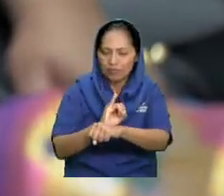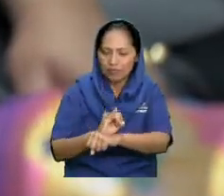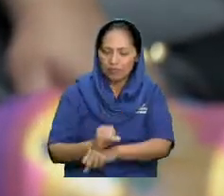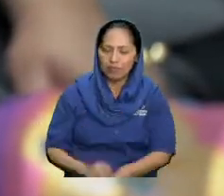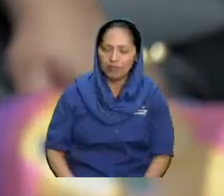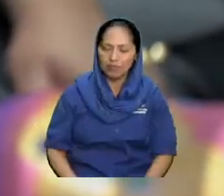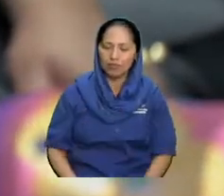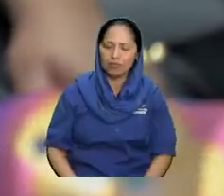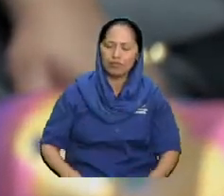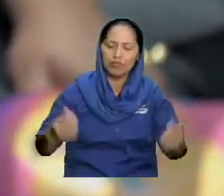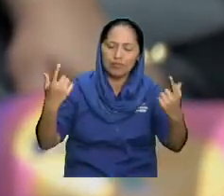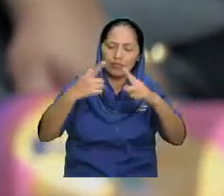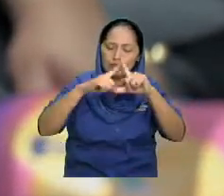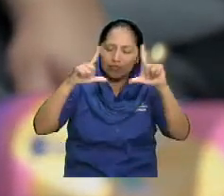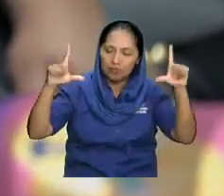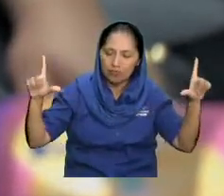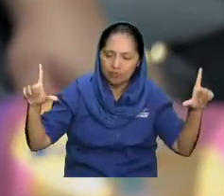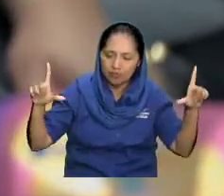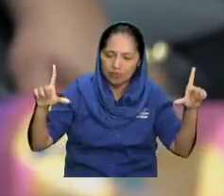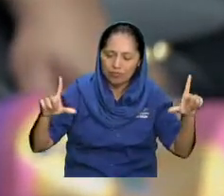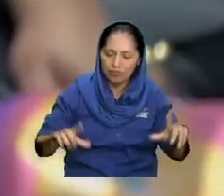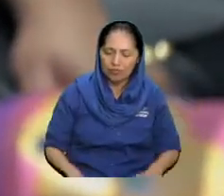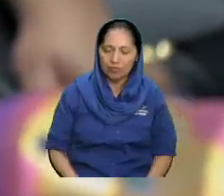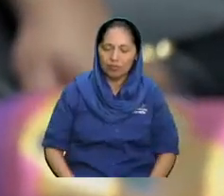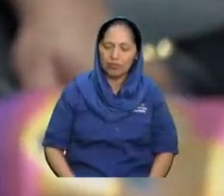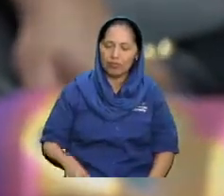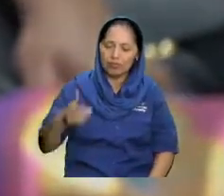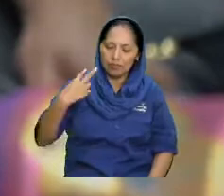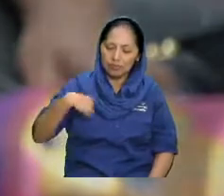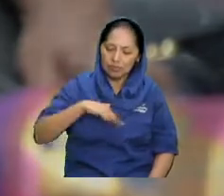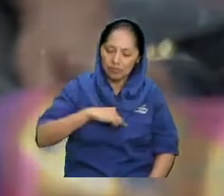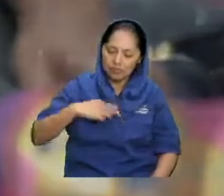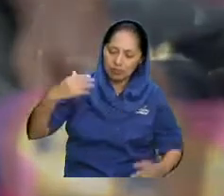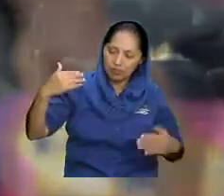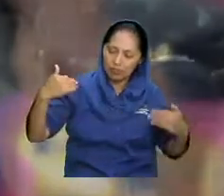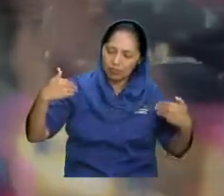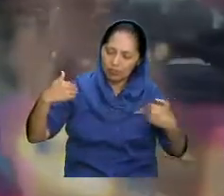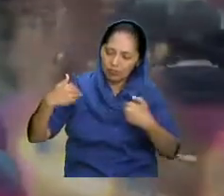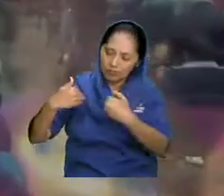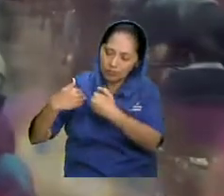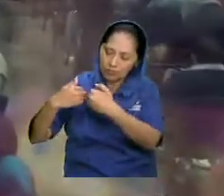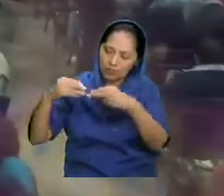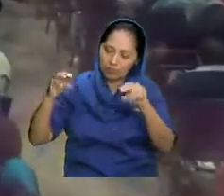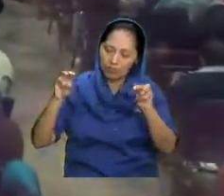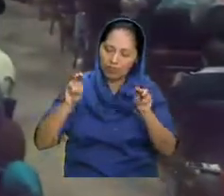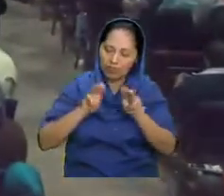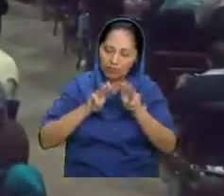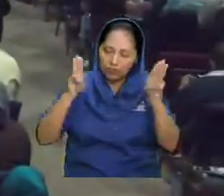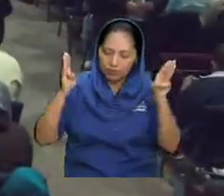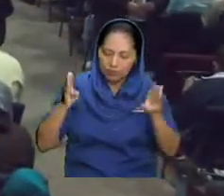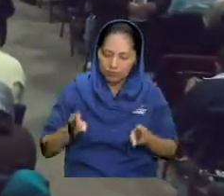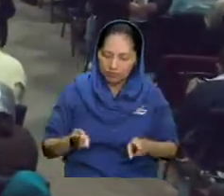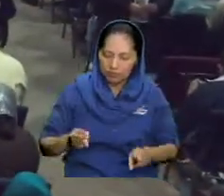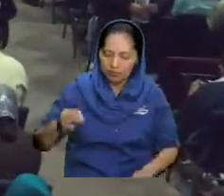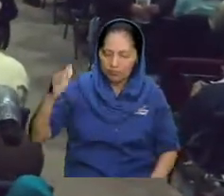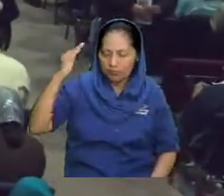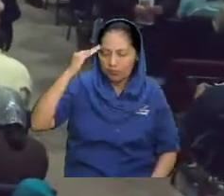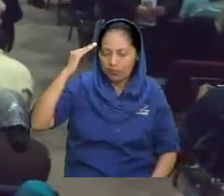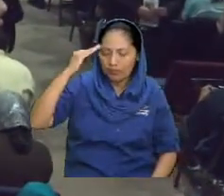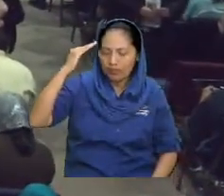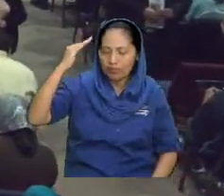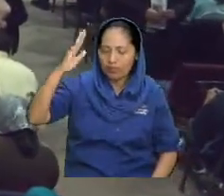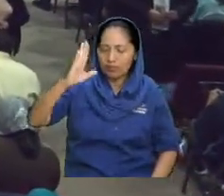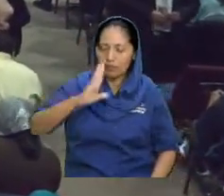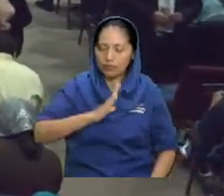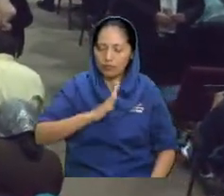Nos acercamos a tu mesa sabiendo que son múltiples los beneficios de la misma. Pero hoy queremos suplicarte